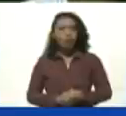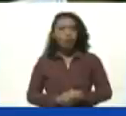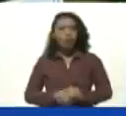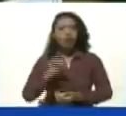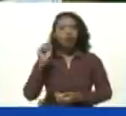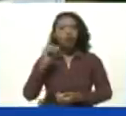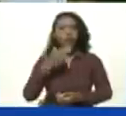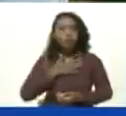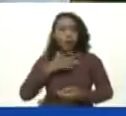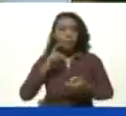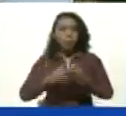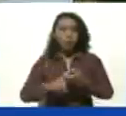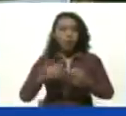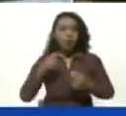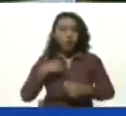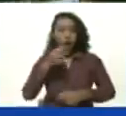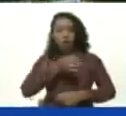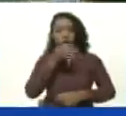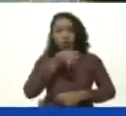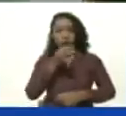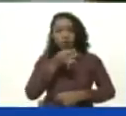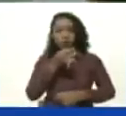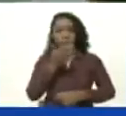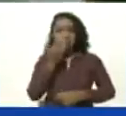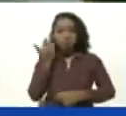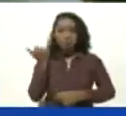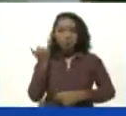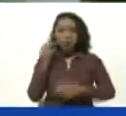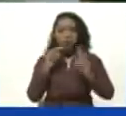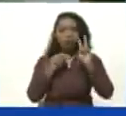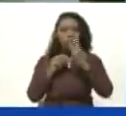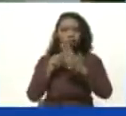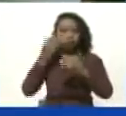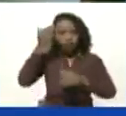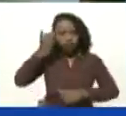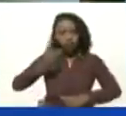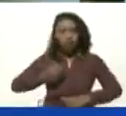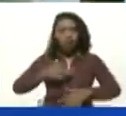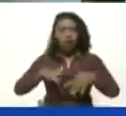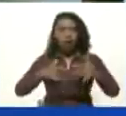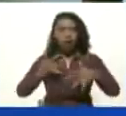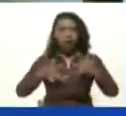Silvia y yo estábamos ahora en la tarde viendo las imágenes del acto